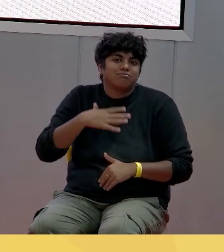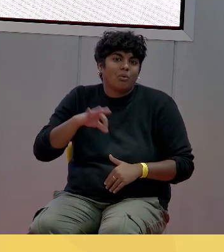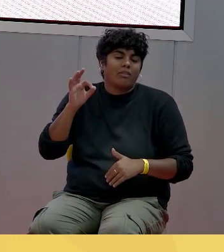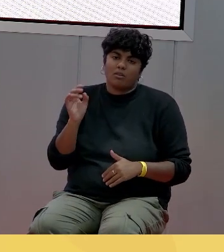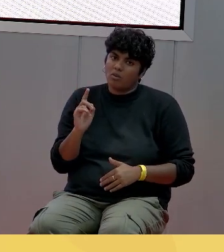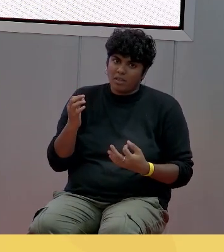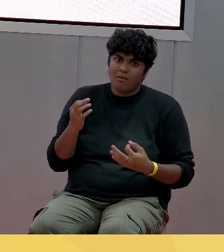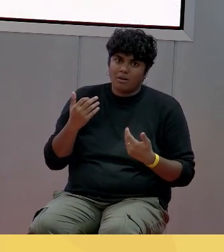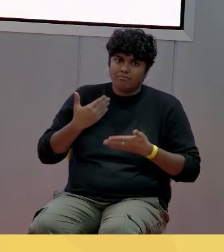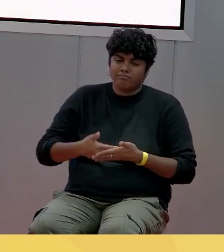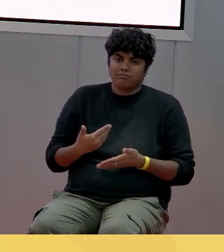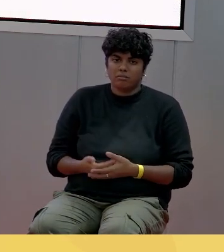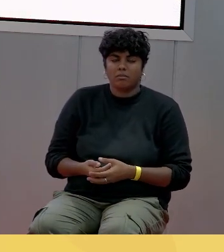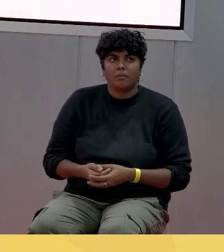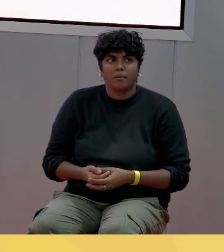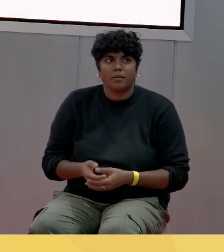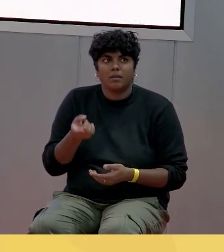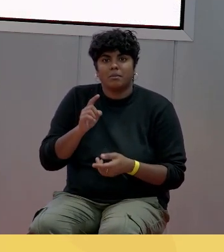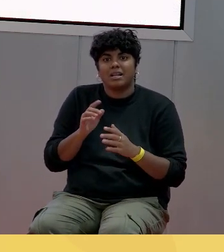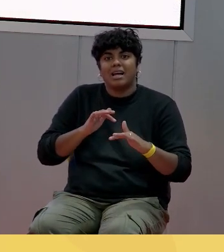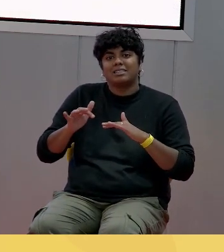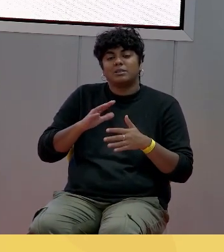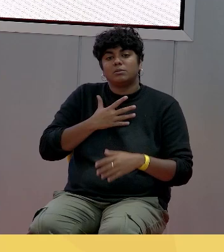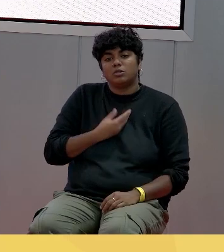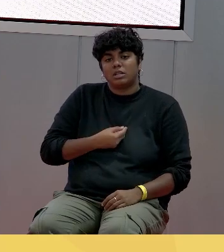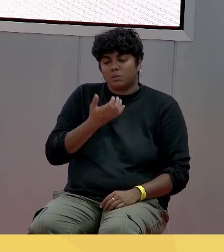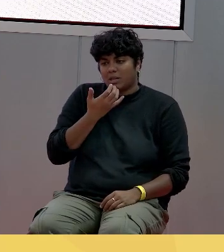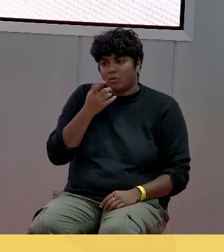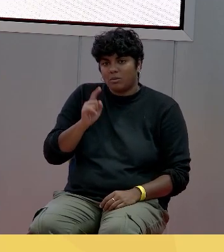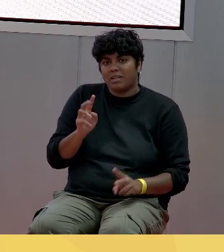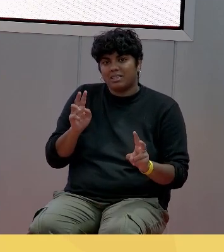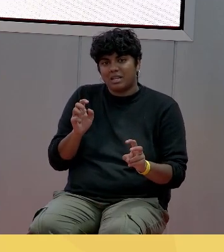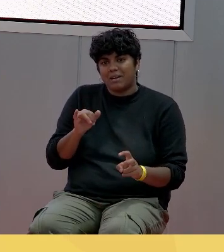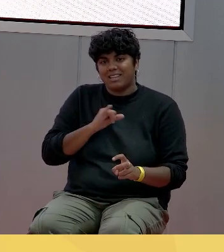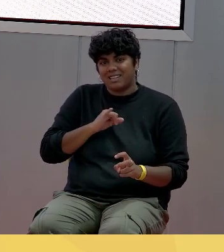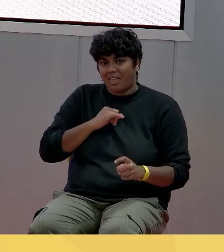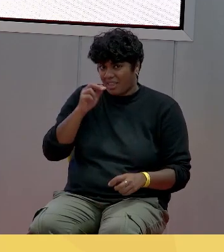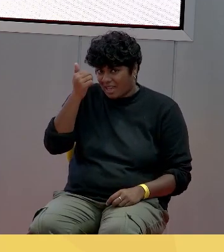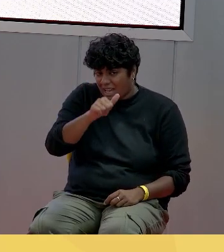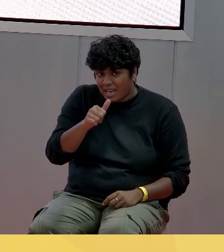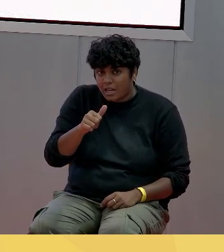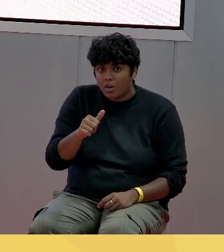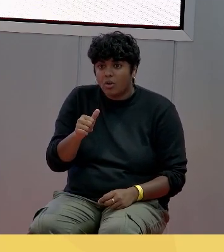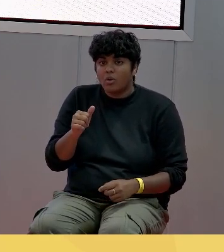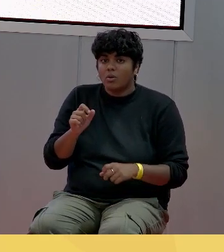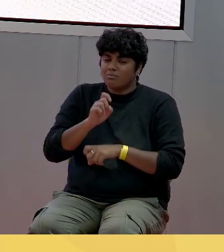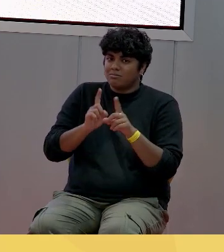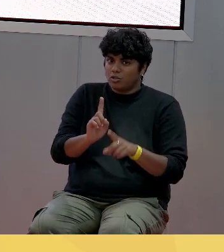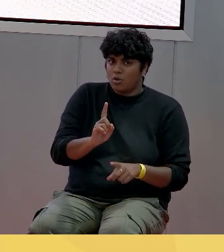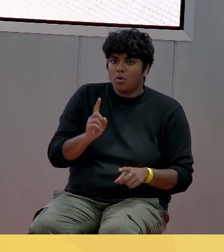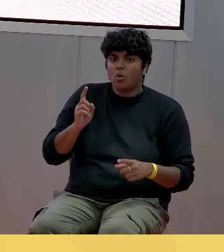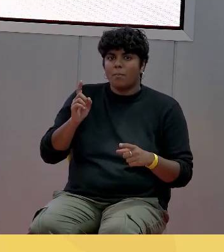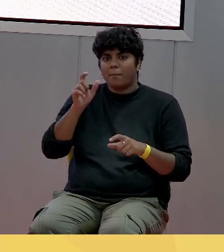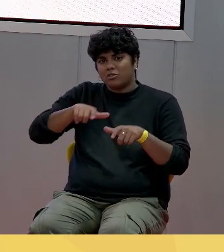la revisión CAS hace concesiones al activismo trans. Por ejemplo, habla mucho de identidad de género, que no la va a cuestionar, de que hay personas no